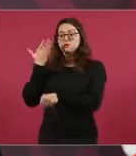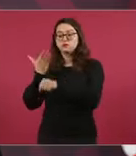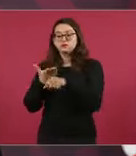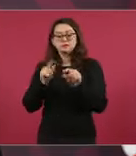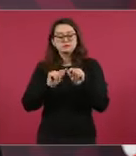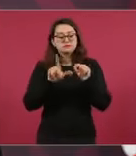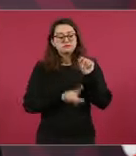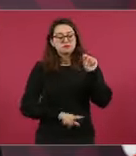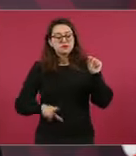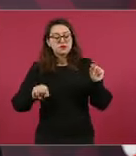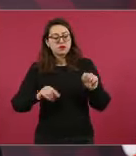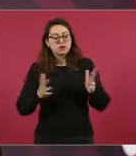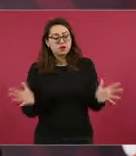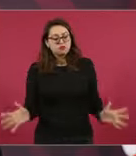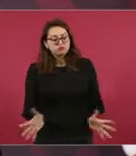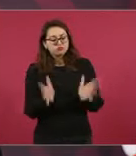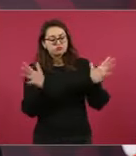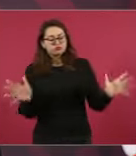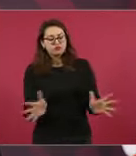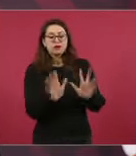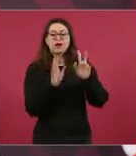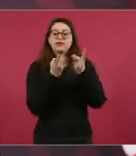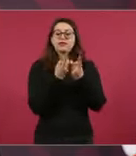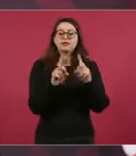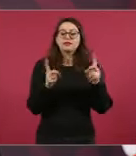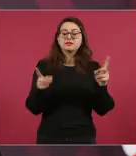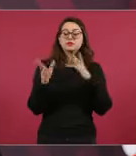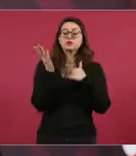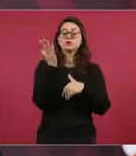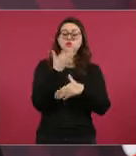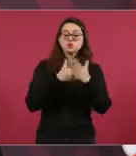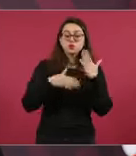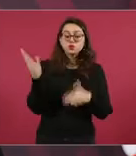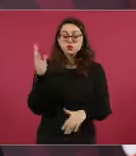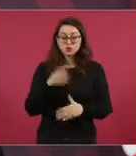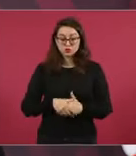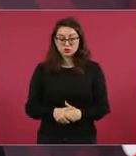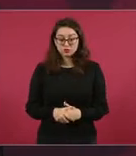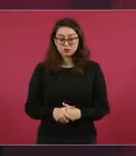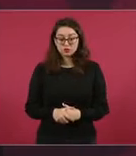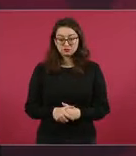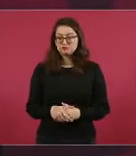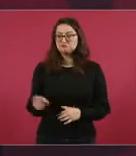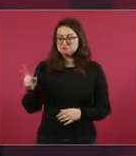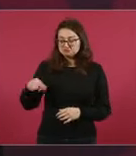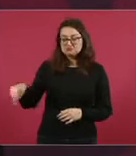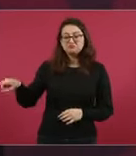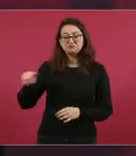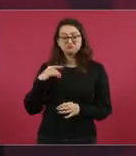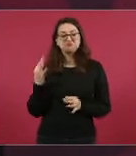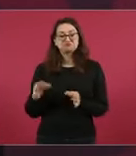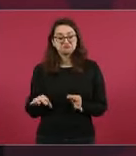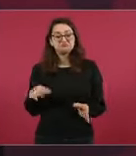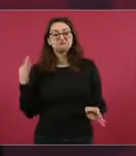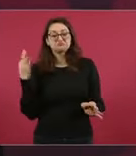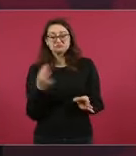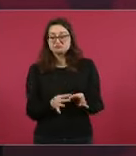muchos programas. En una ocasión comentaba que encontré